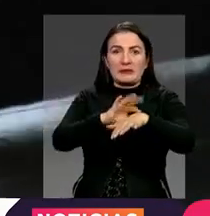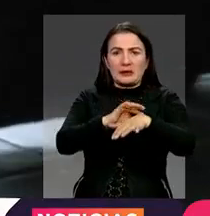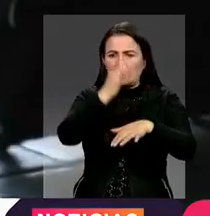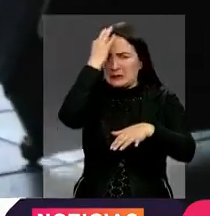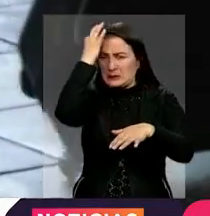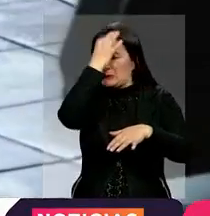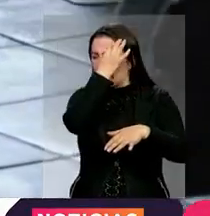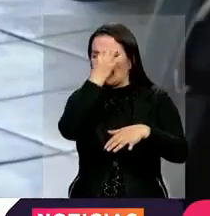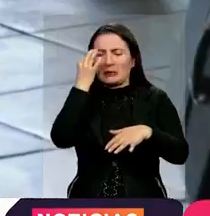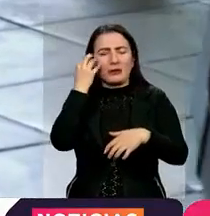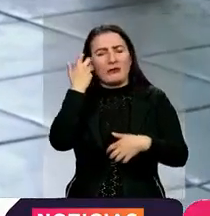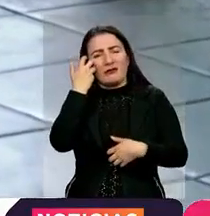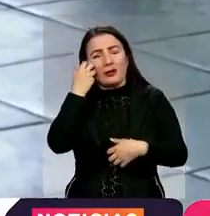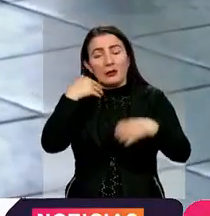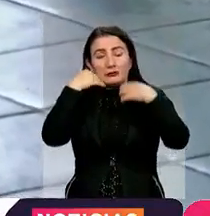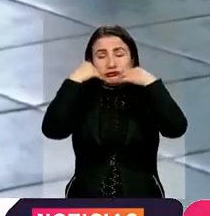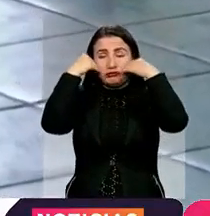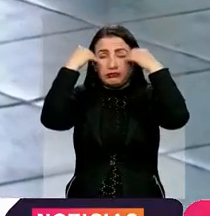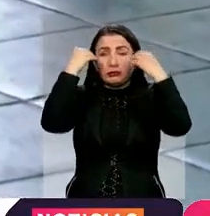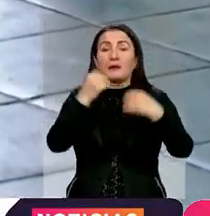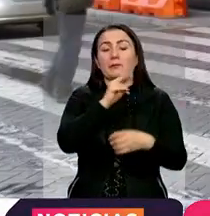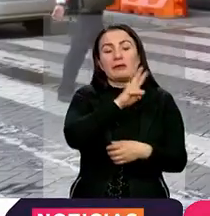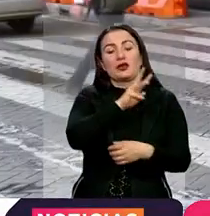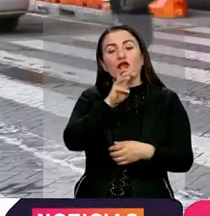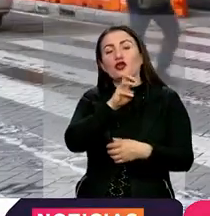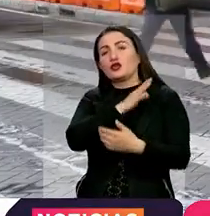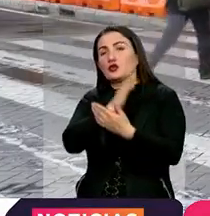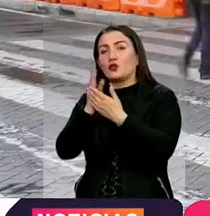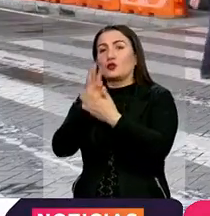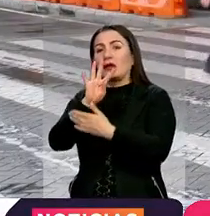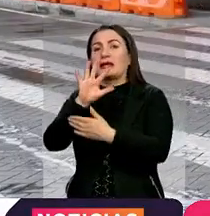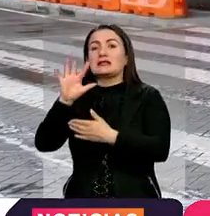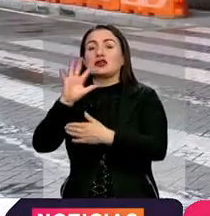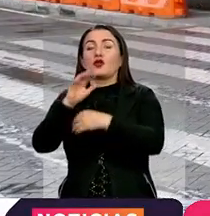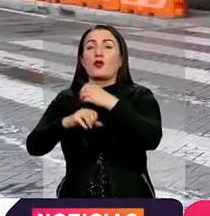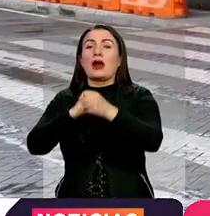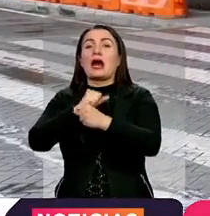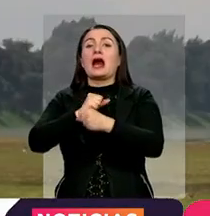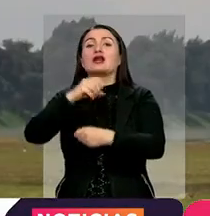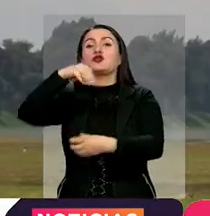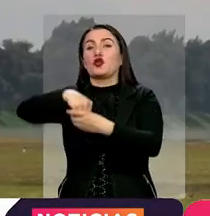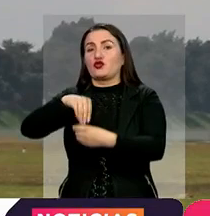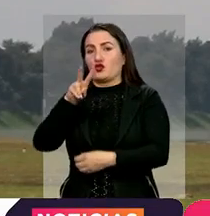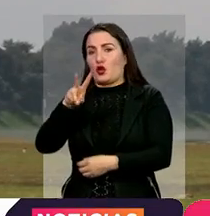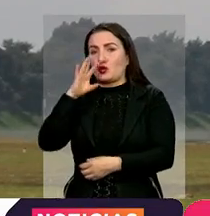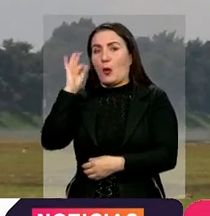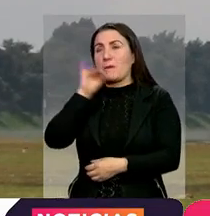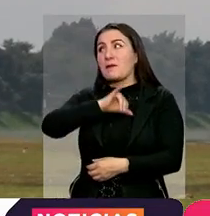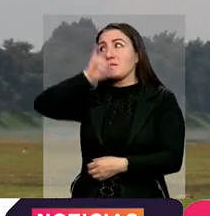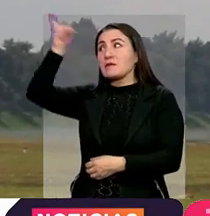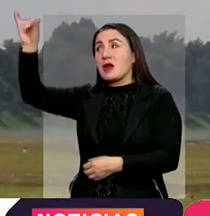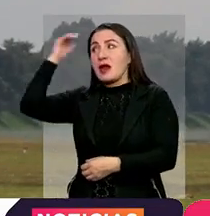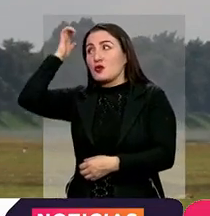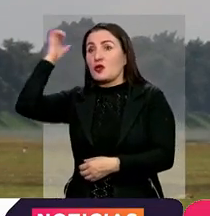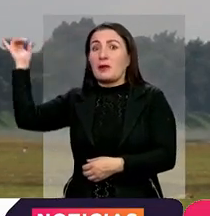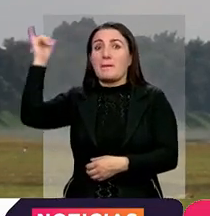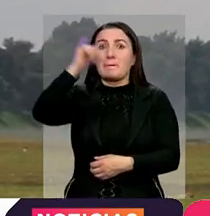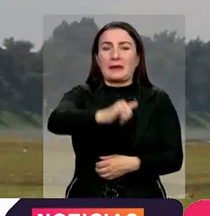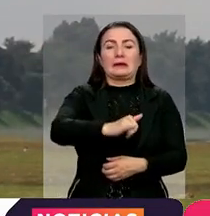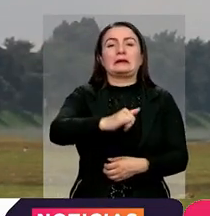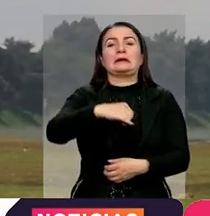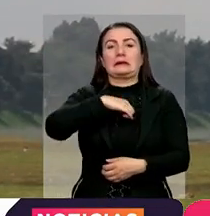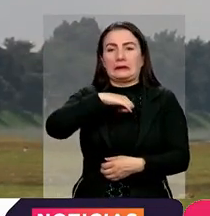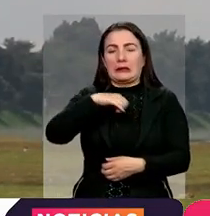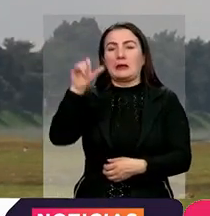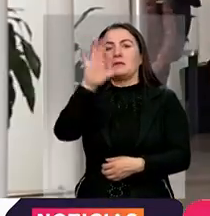varicela. 2 de los casos corresponden a hombres entre 28 y 45 años quienes residen en Bogotá y viajaron a Europa en el último mes. Ambos pacientes tienen